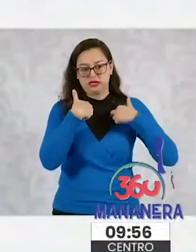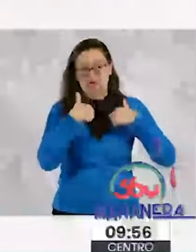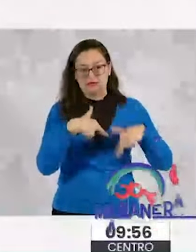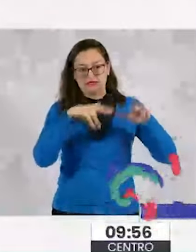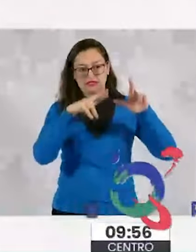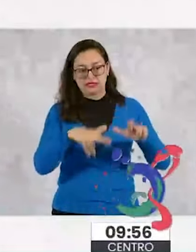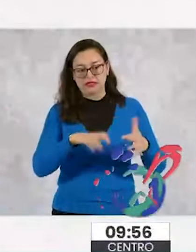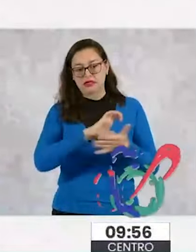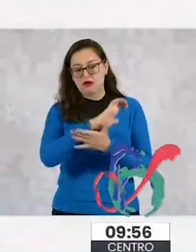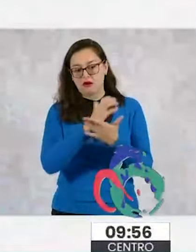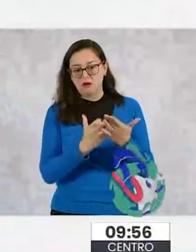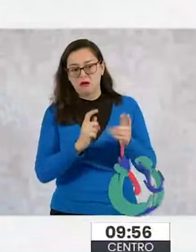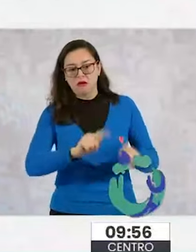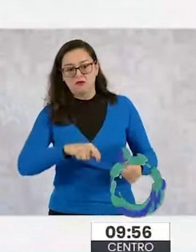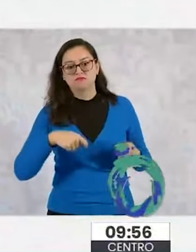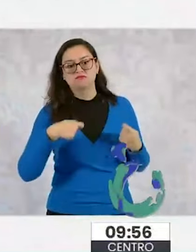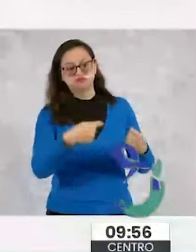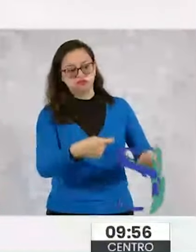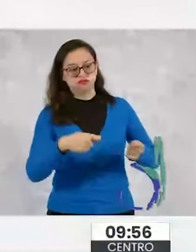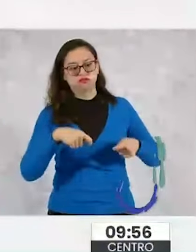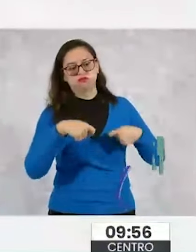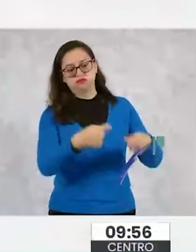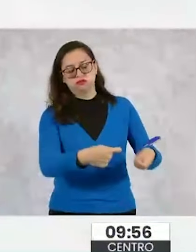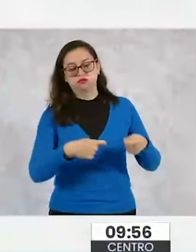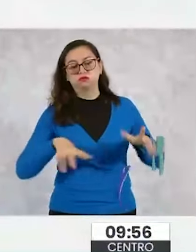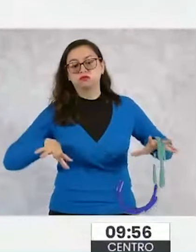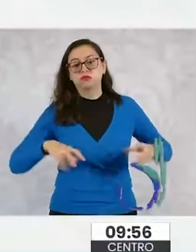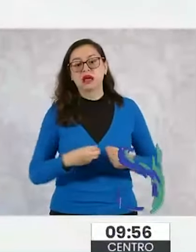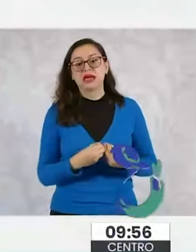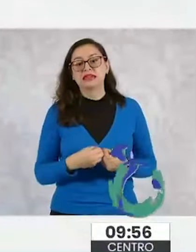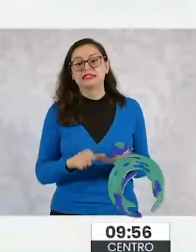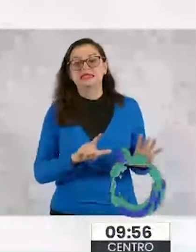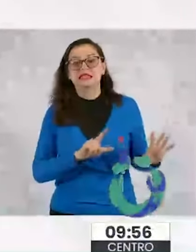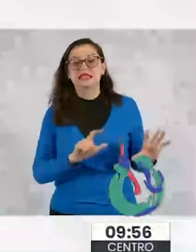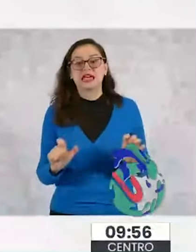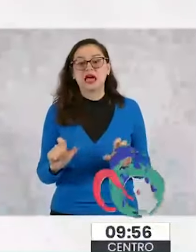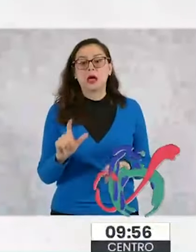ló total de 727